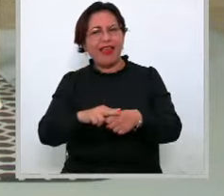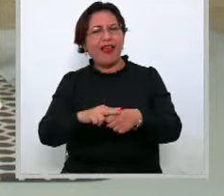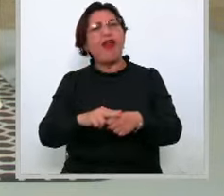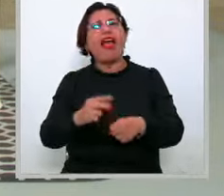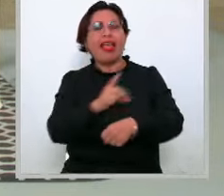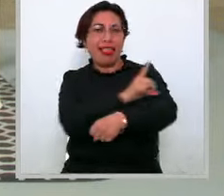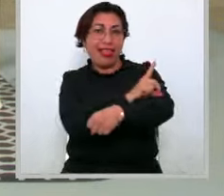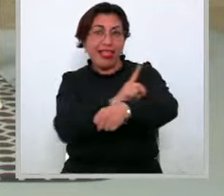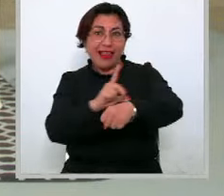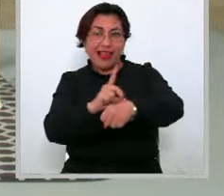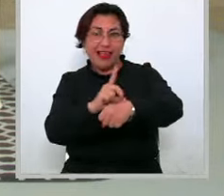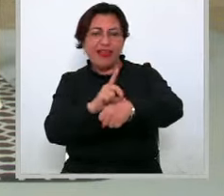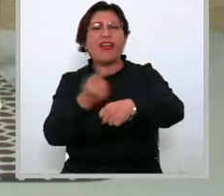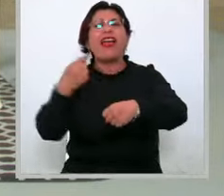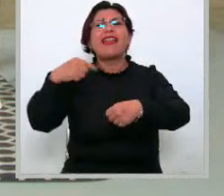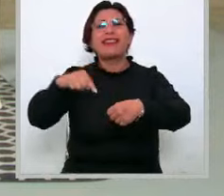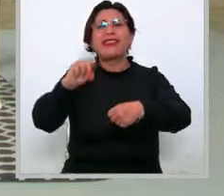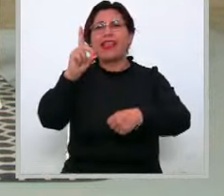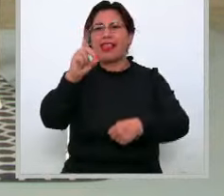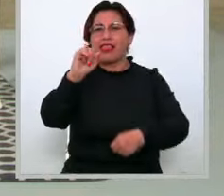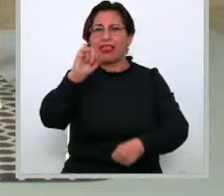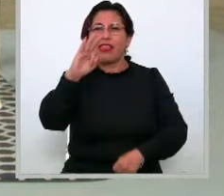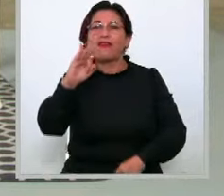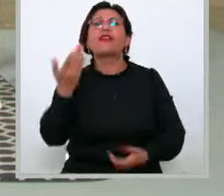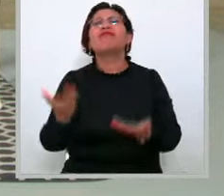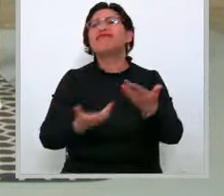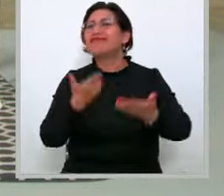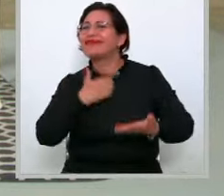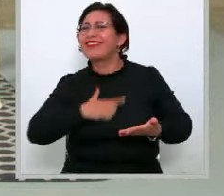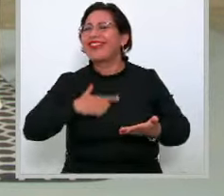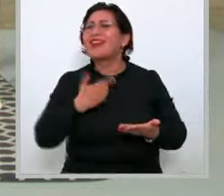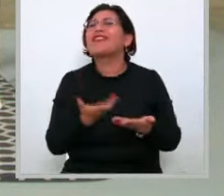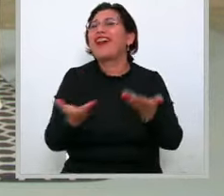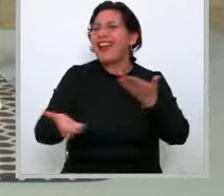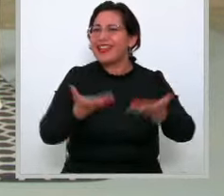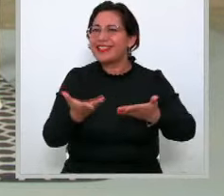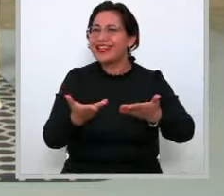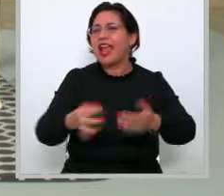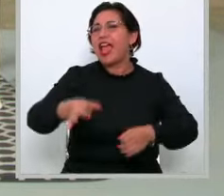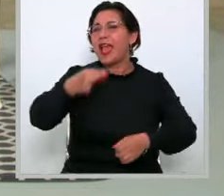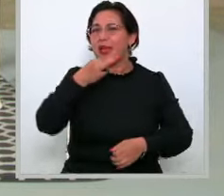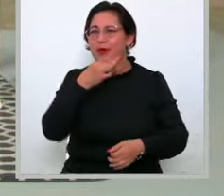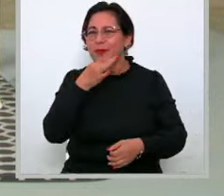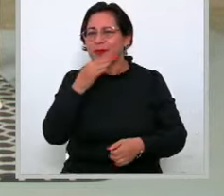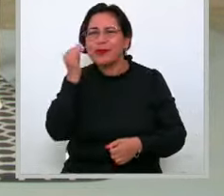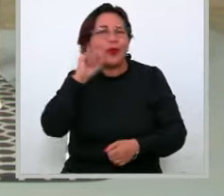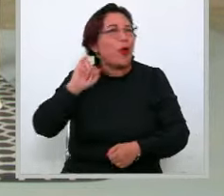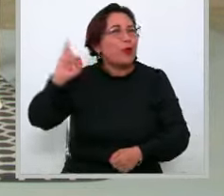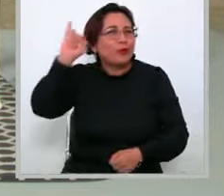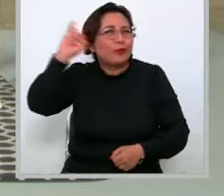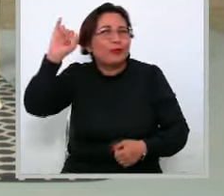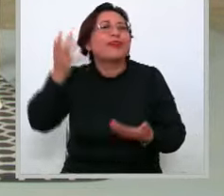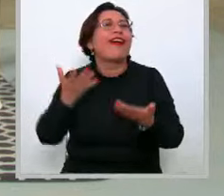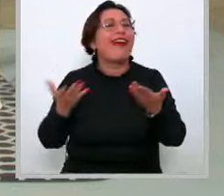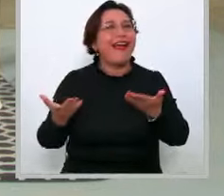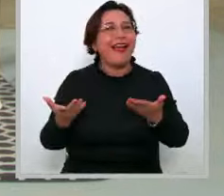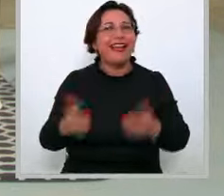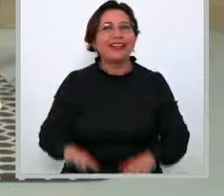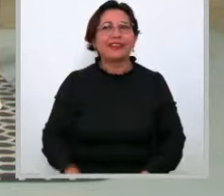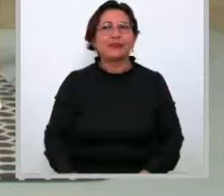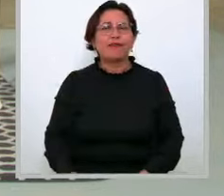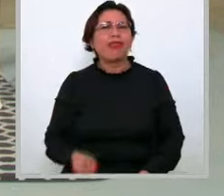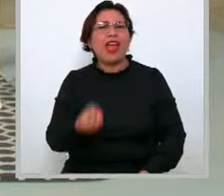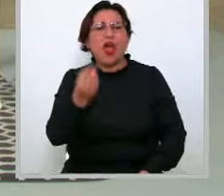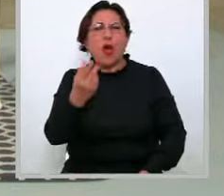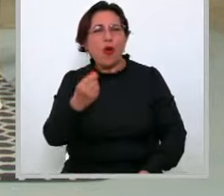del sistema DIF. Por favor, dime, ¿qué gustaría saber sobre lo que se realiza aquí en Minutos para Imaginar?